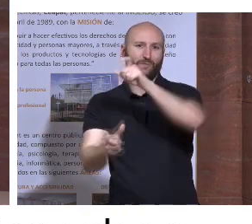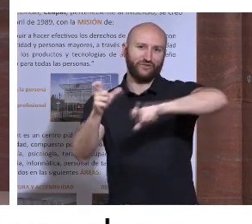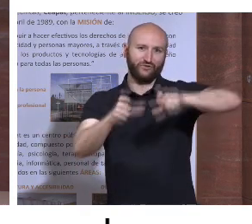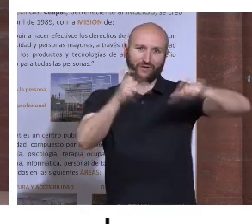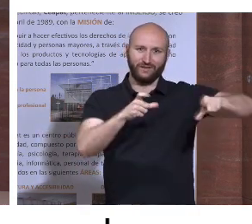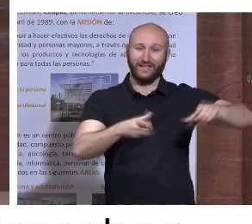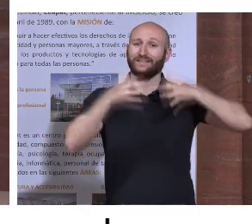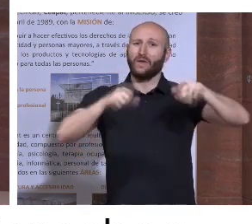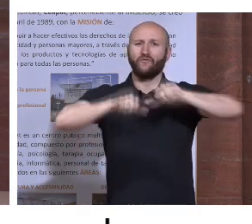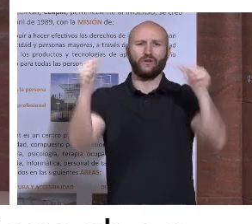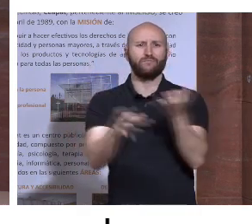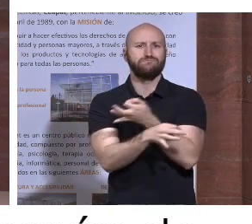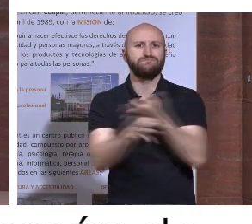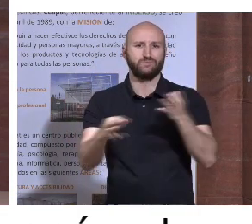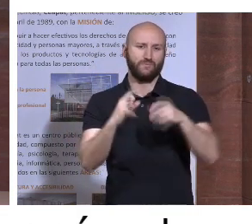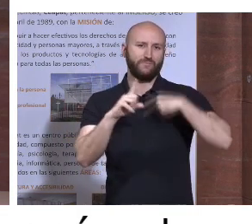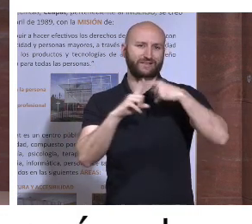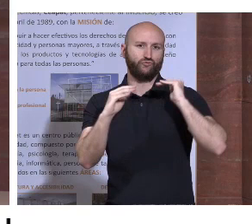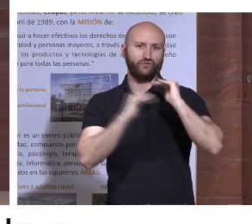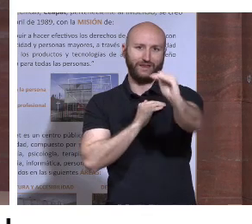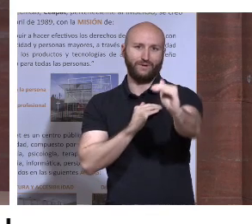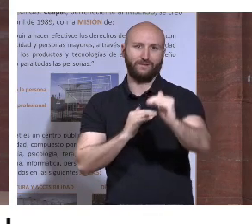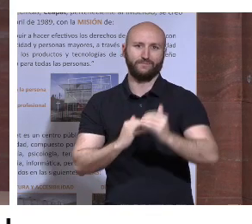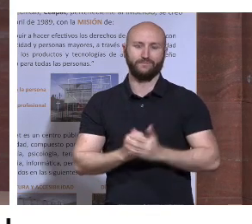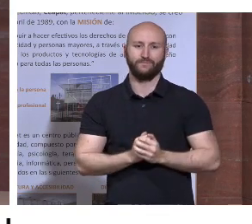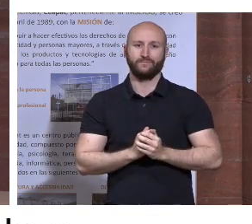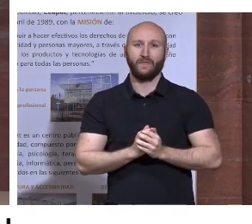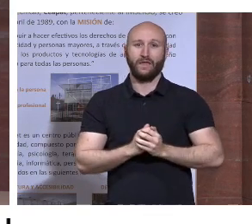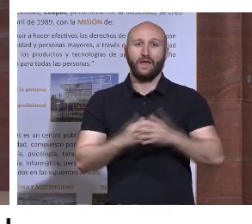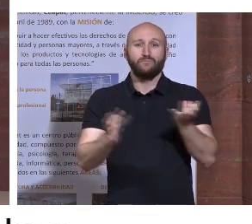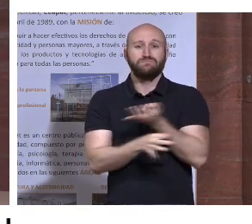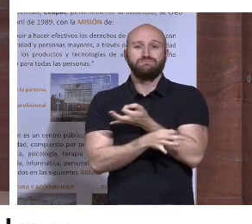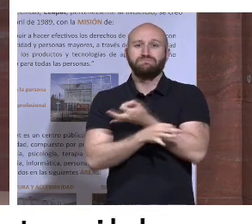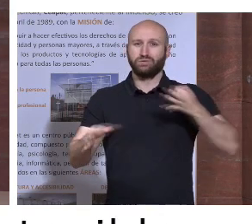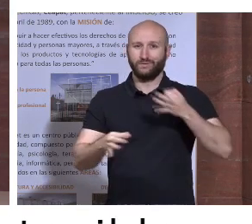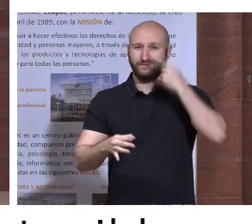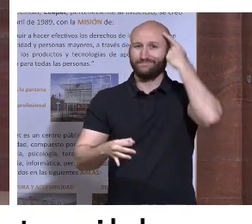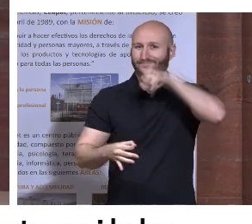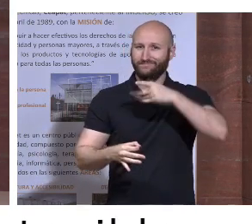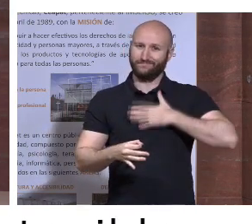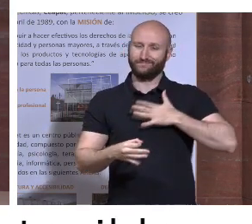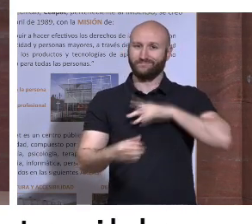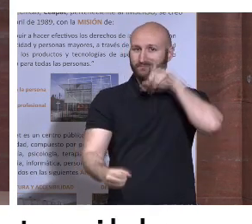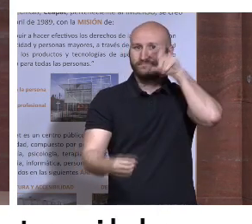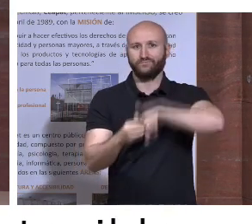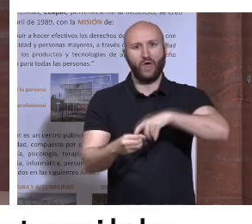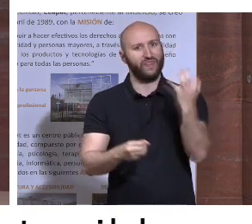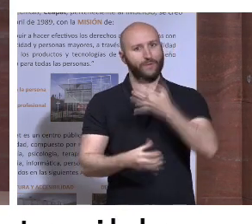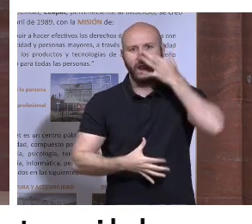de forma efectiva y sostenible. Efectiva, sabiendo que nuestra contribución ha de ser